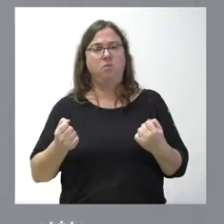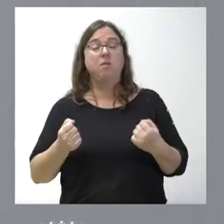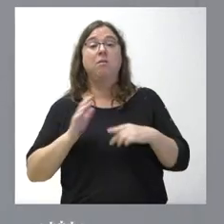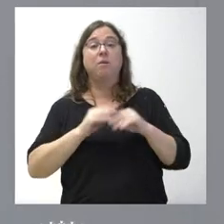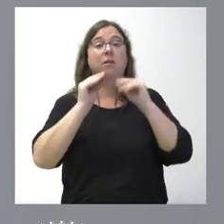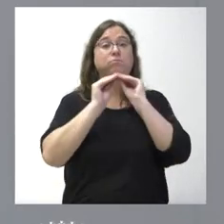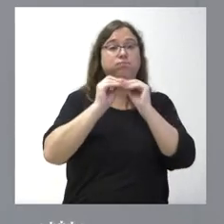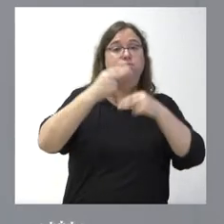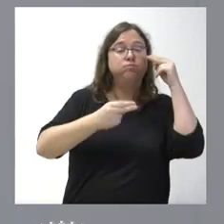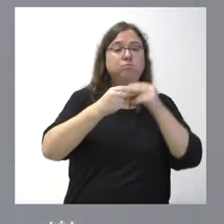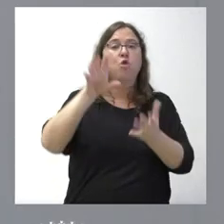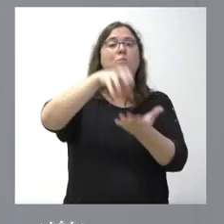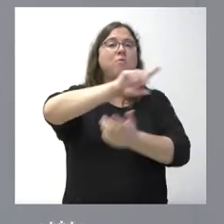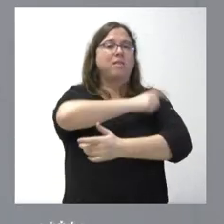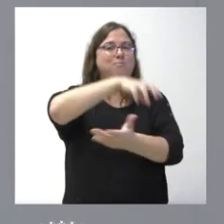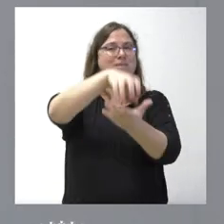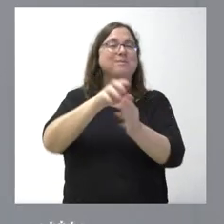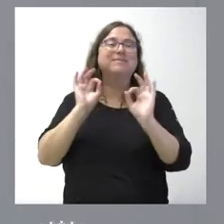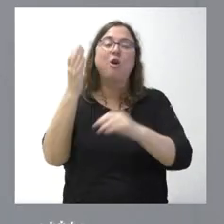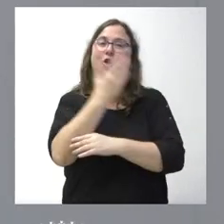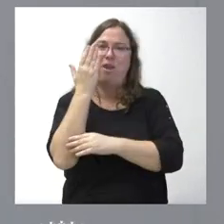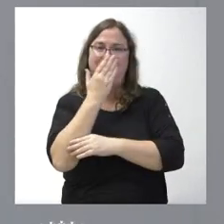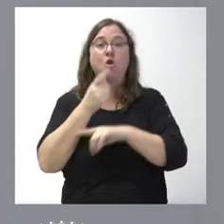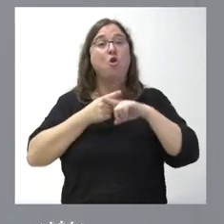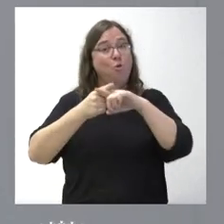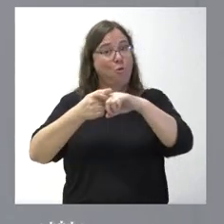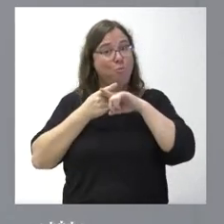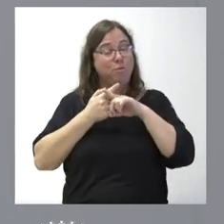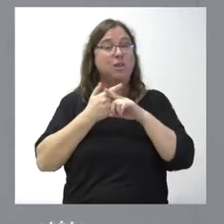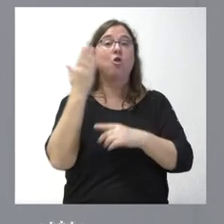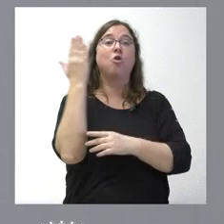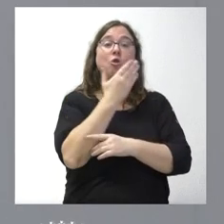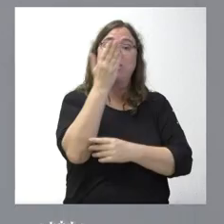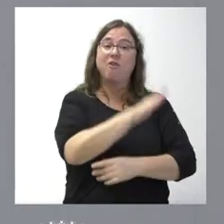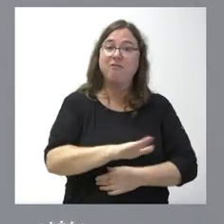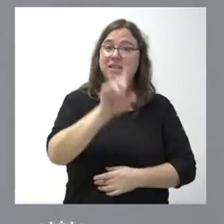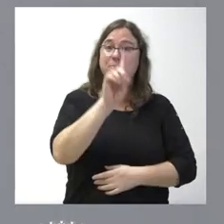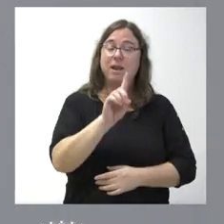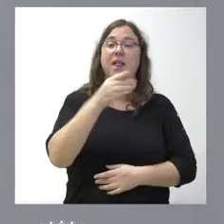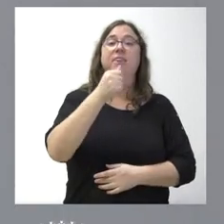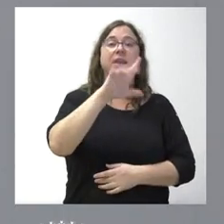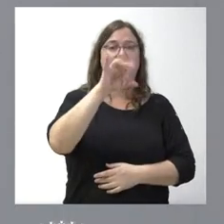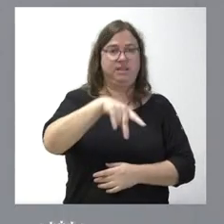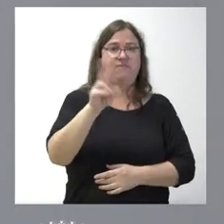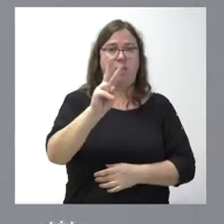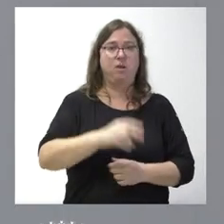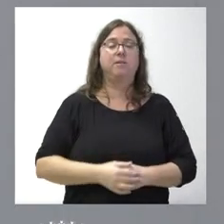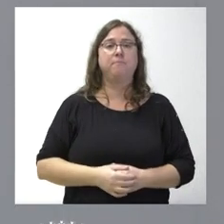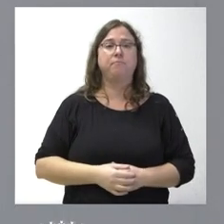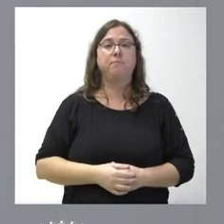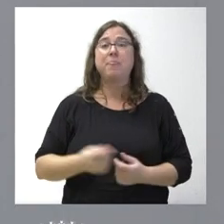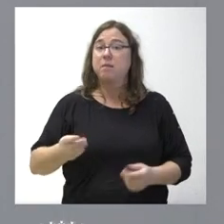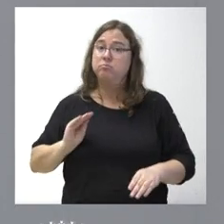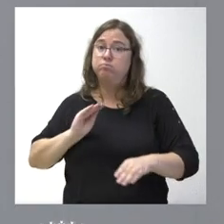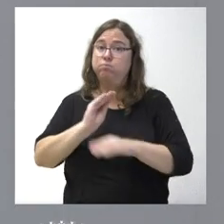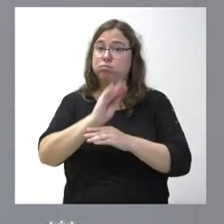construcción de un polideportivo de uso educativo con partido para el centro de Educación infantil y Primaria Miguel de lies de vay oliz El coste Total